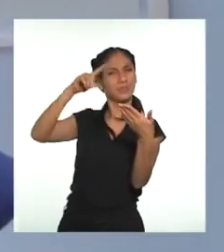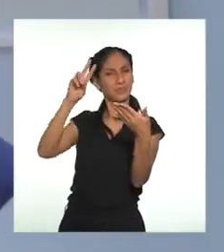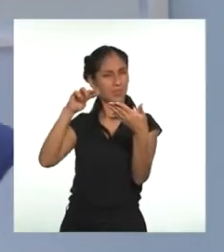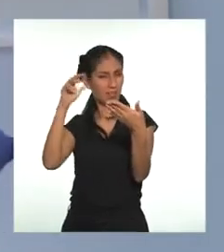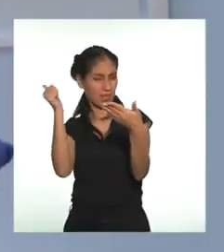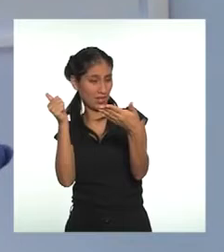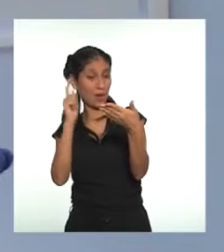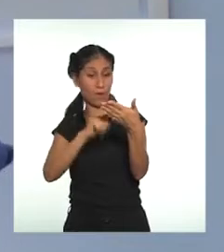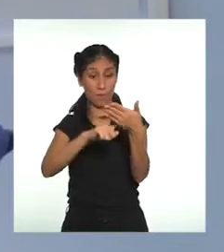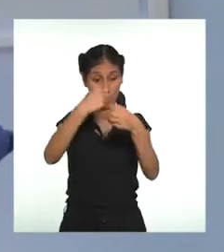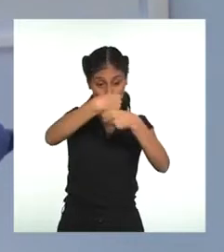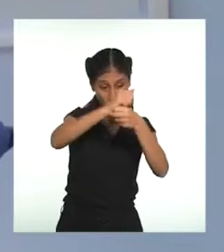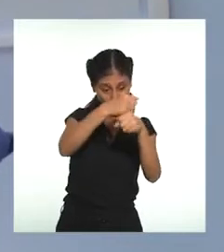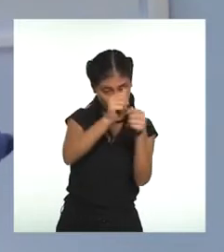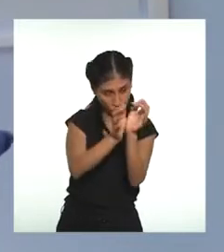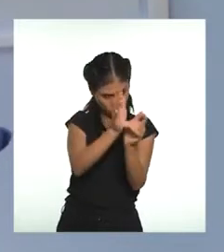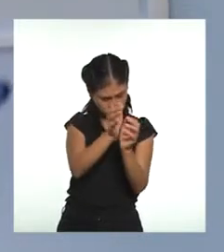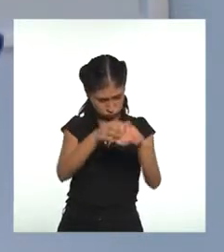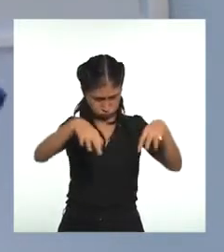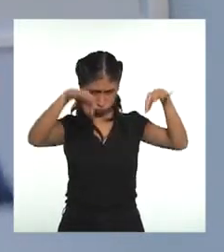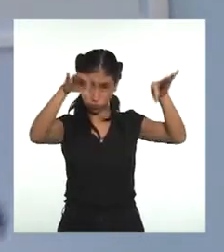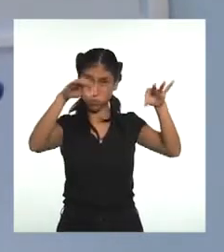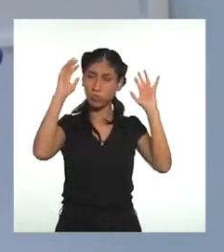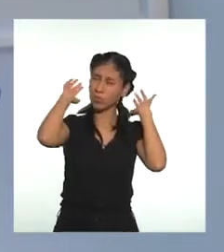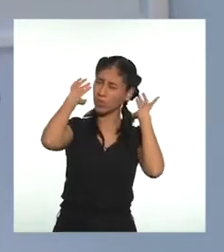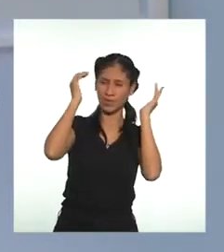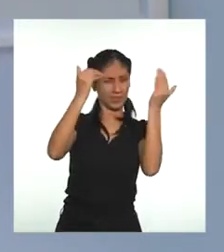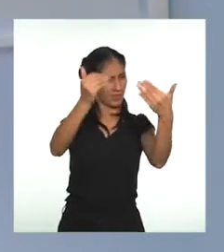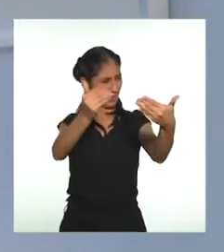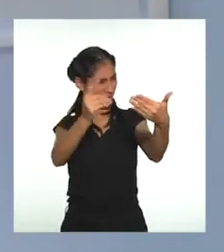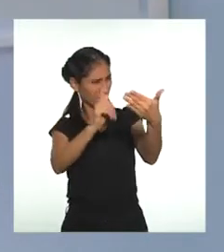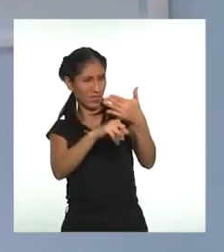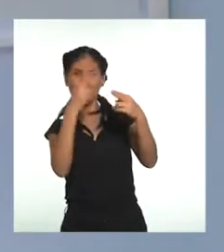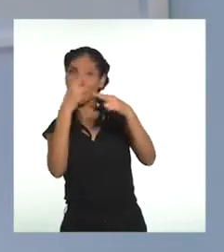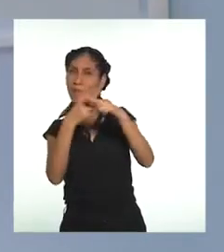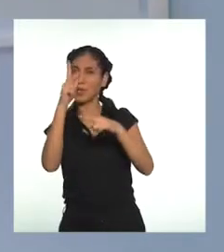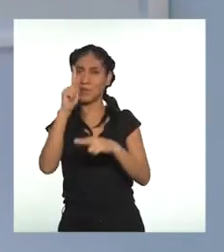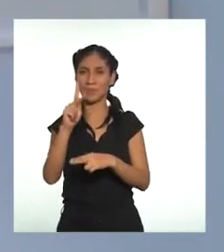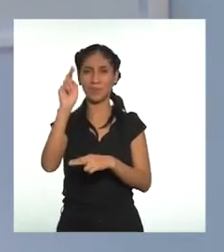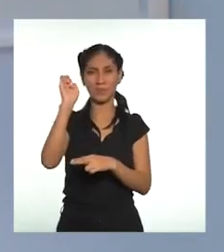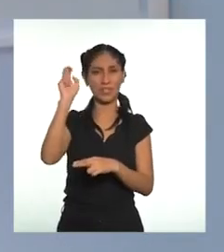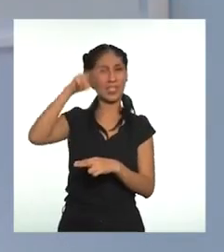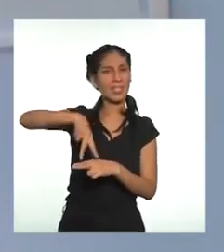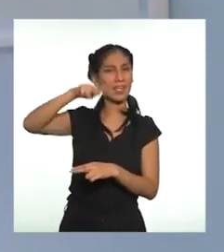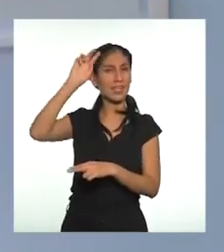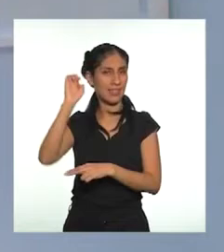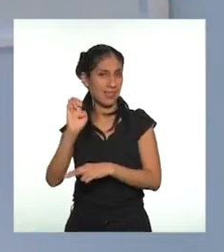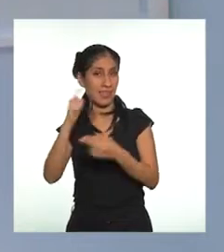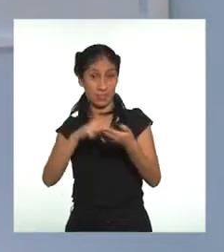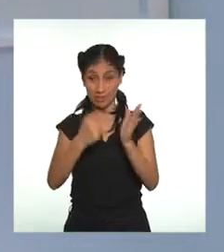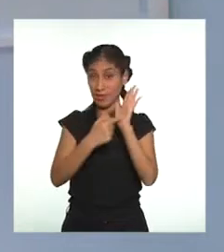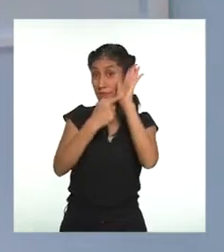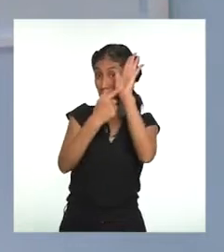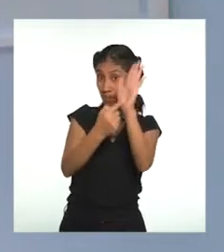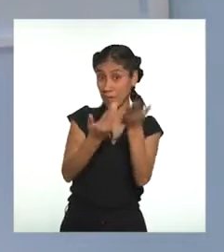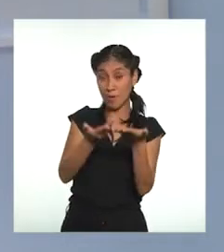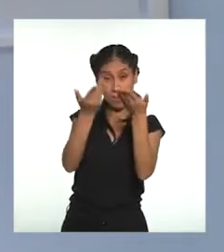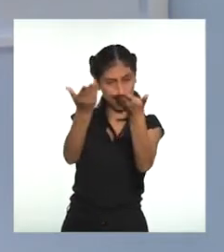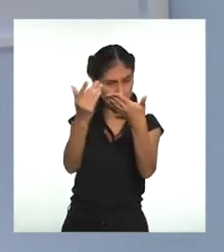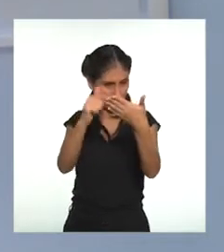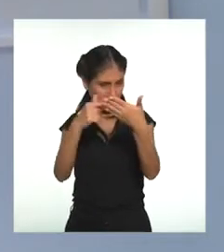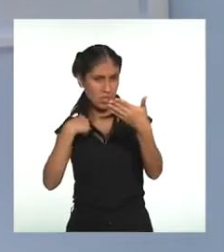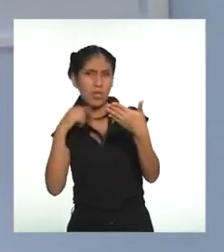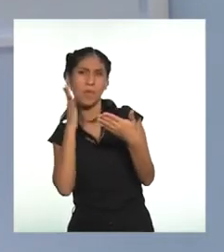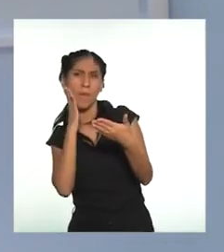Andrea, el sistema de diseño que ves sobre esta almohada se llama Kené. Este que te envío lo elaboró